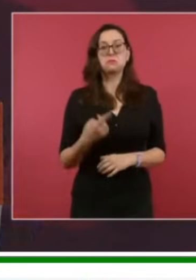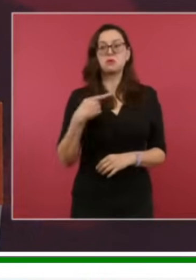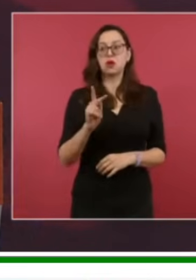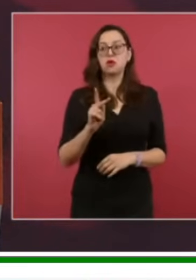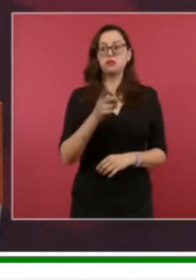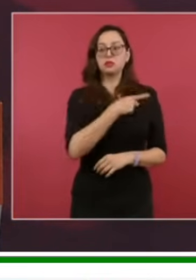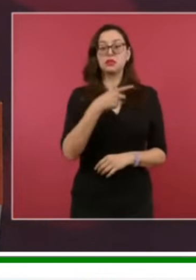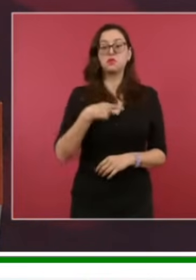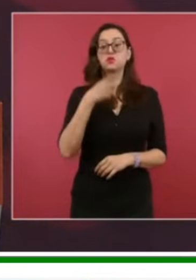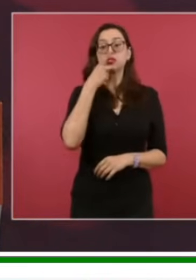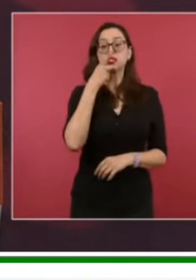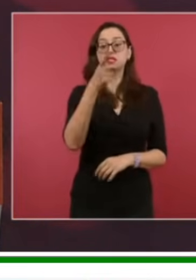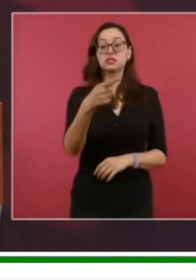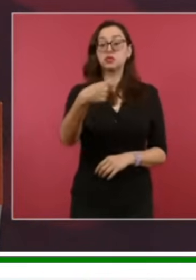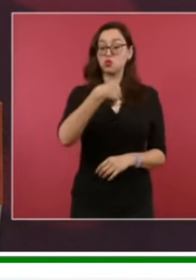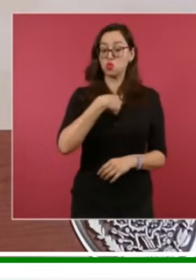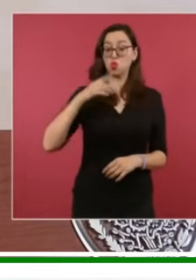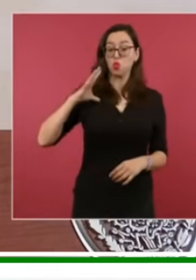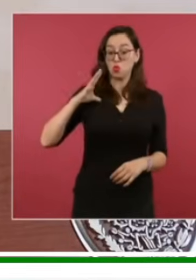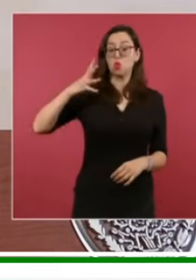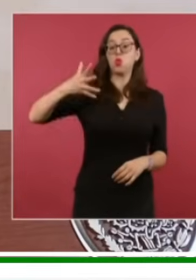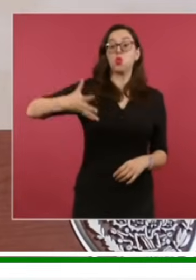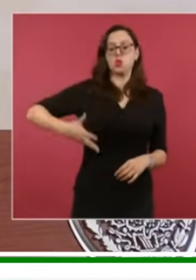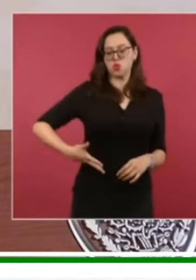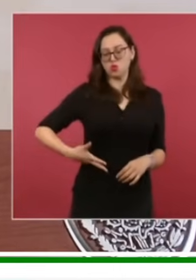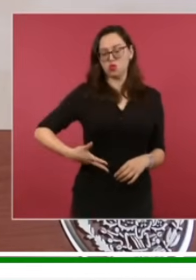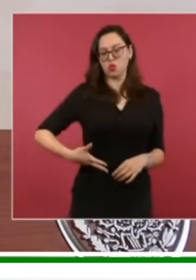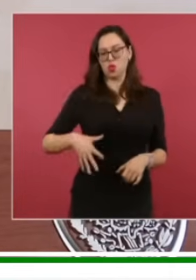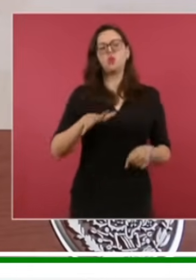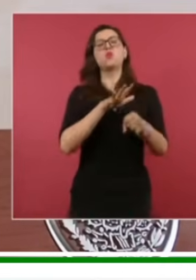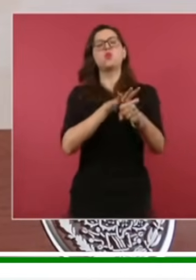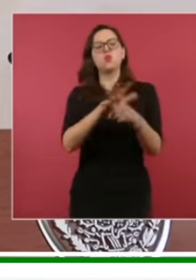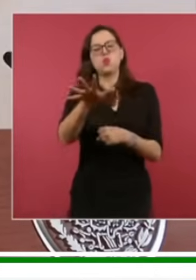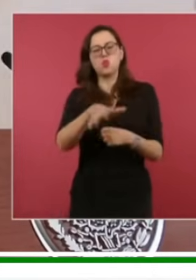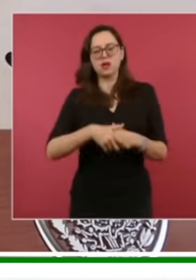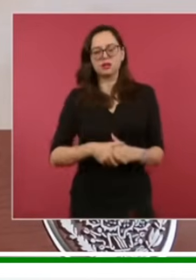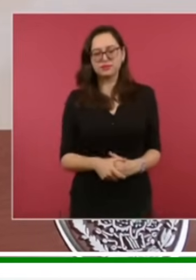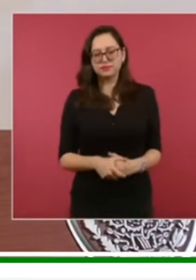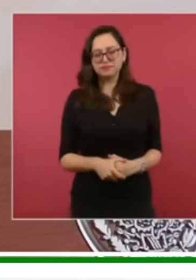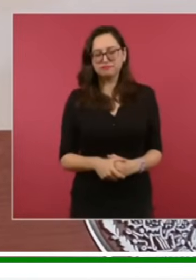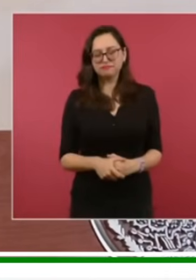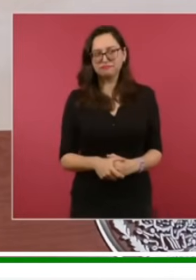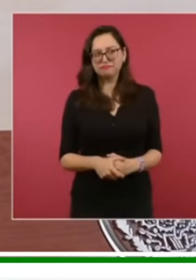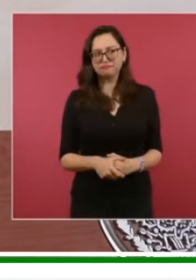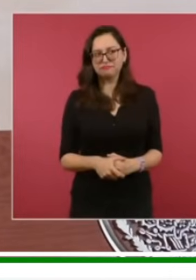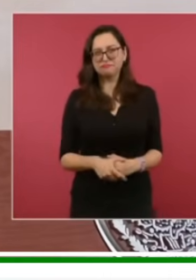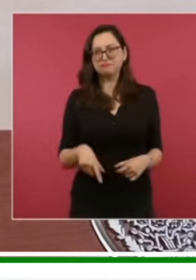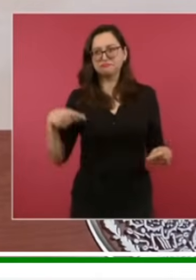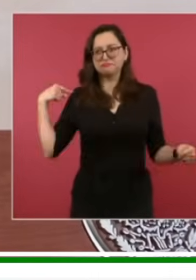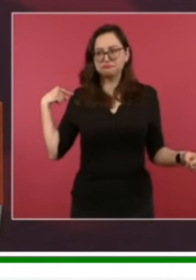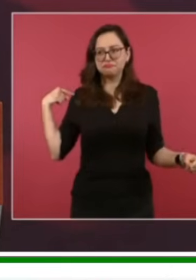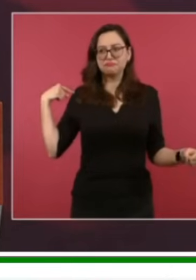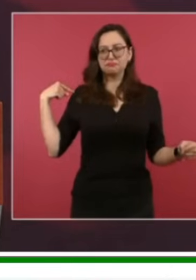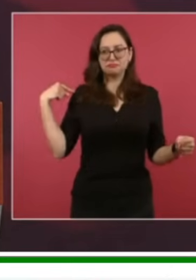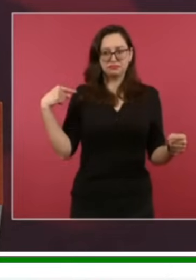El presidente López Obrador no deja pasar la ocasión para decirle que por qué no levantó la voz cuando